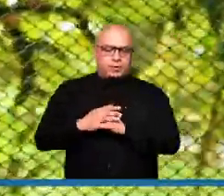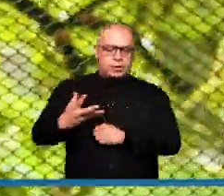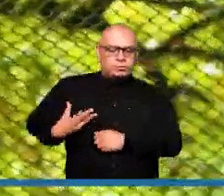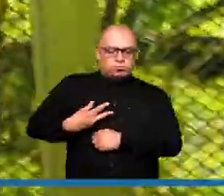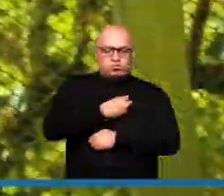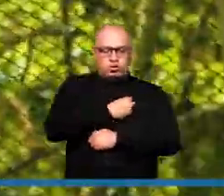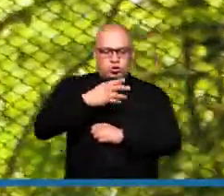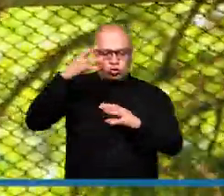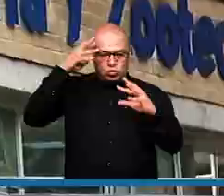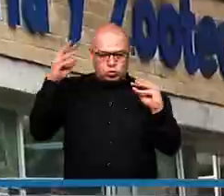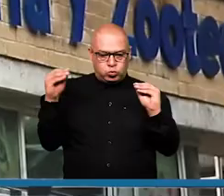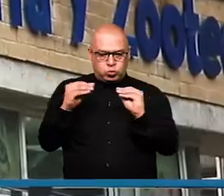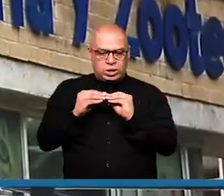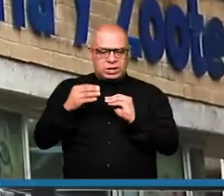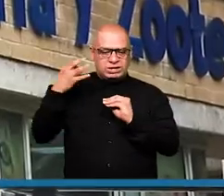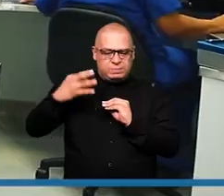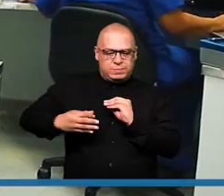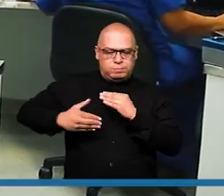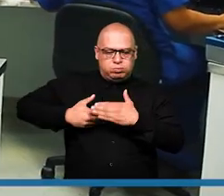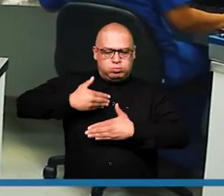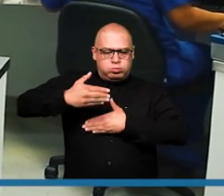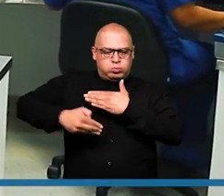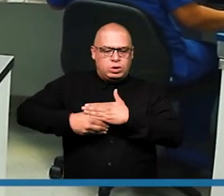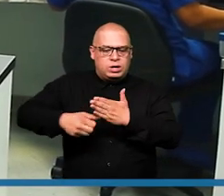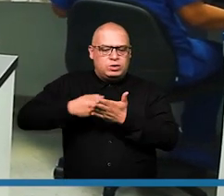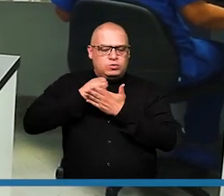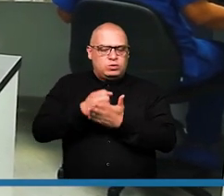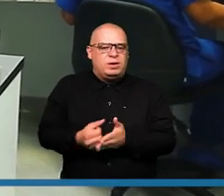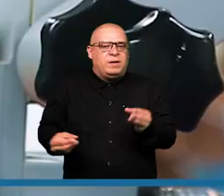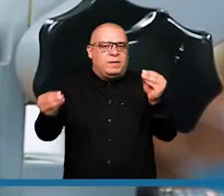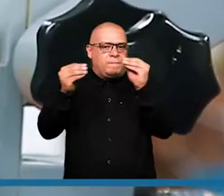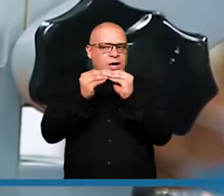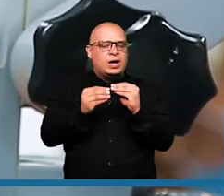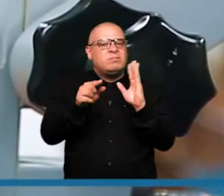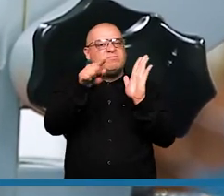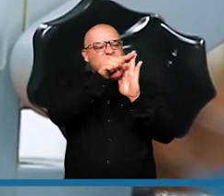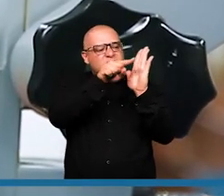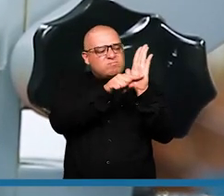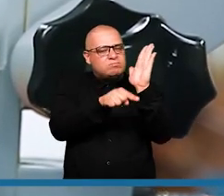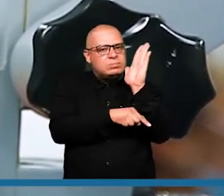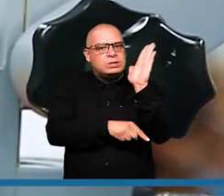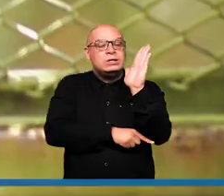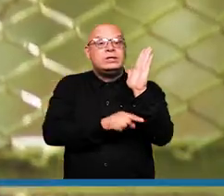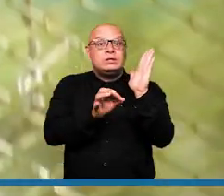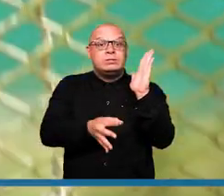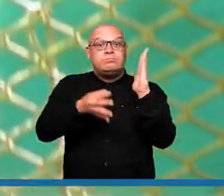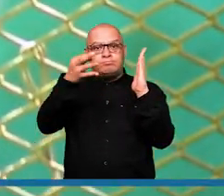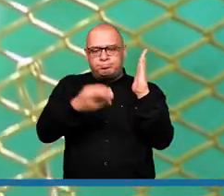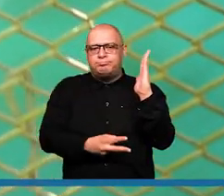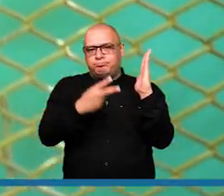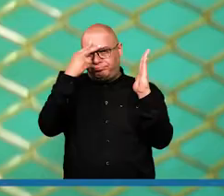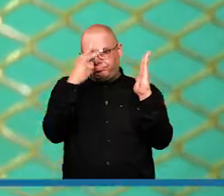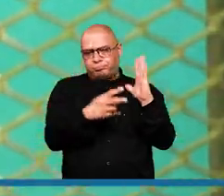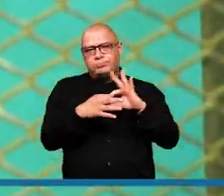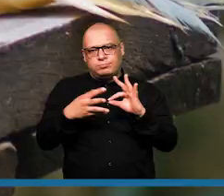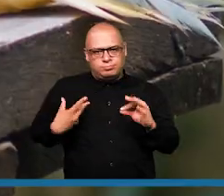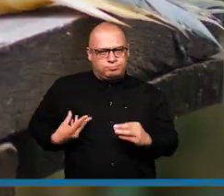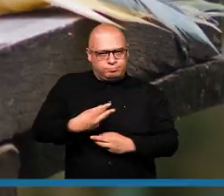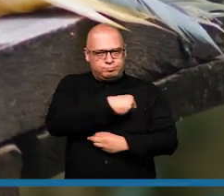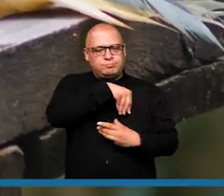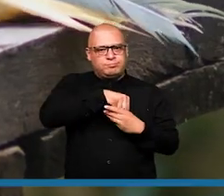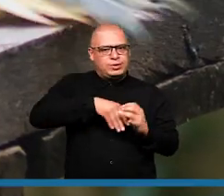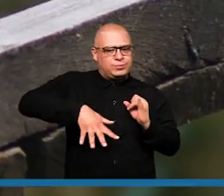convenios que de una u otra manera permiten la construcción de políticas públicas y cumplir nuestro rol como autoridades